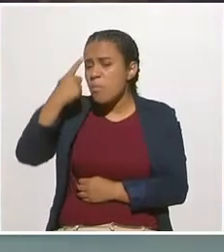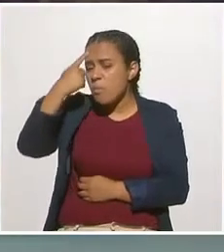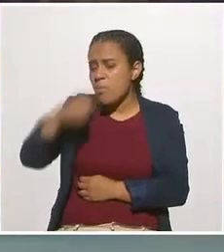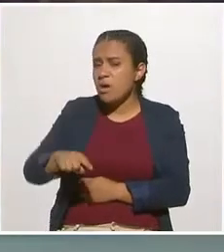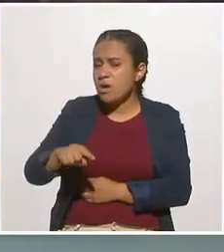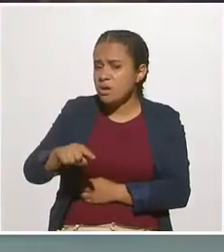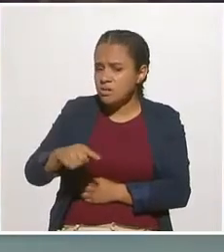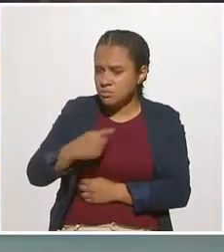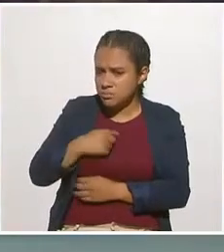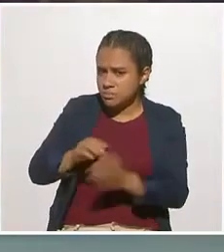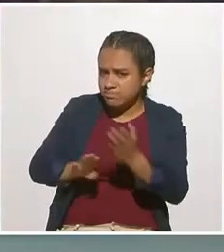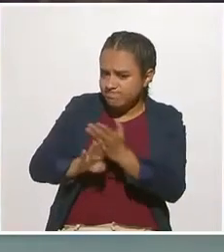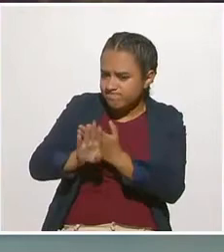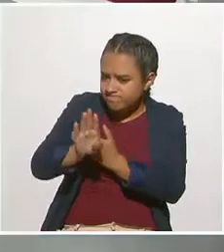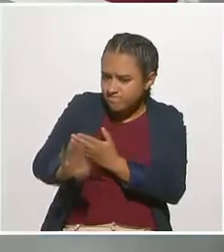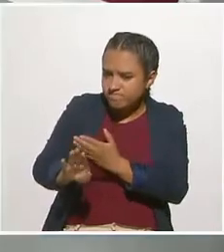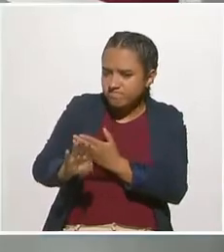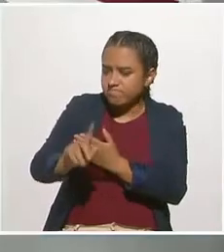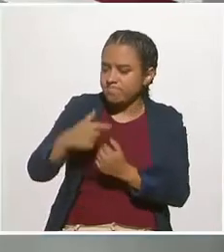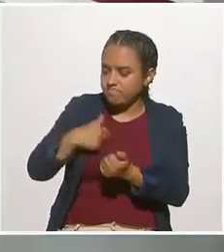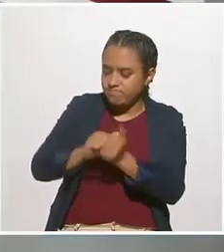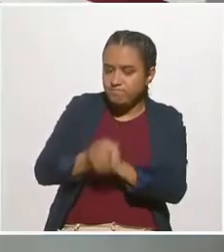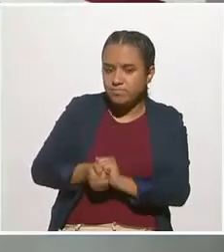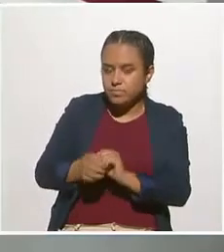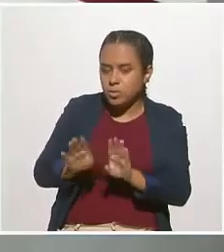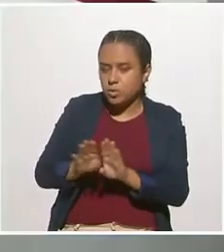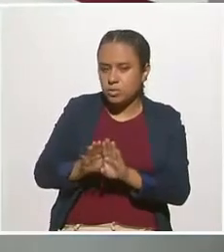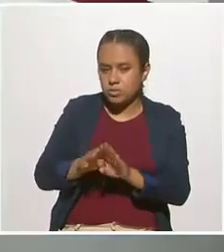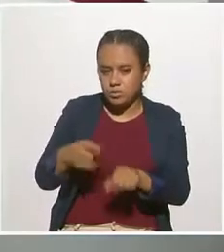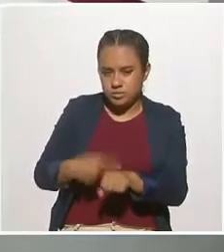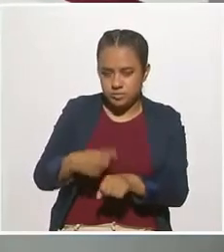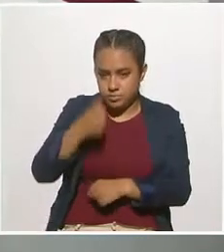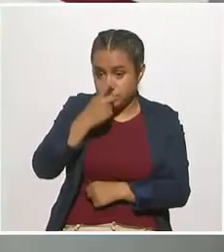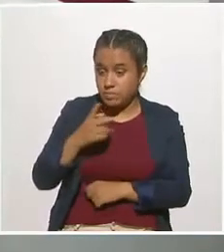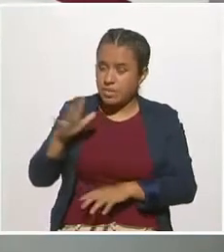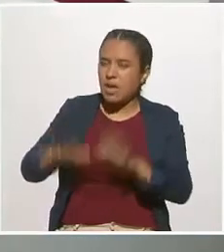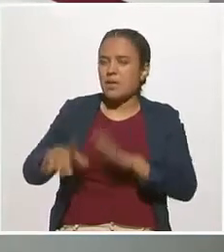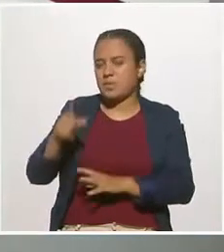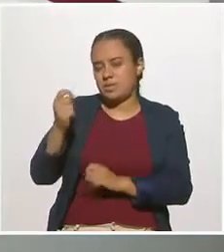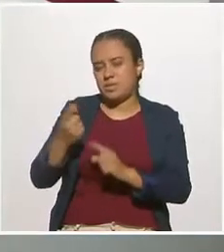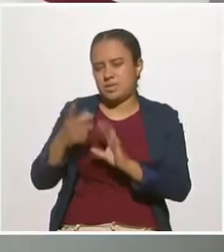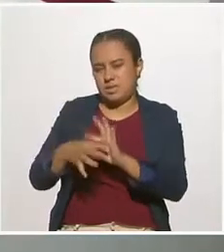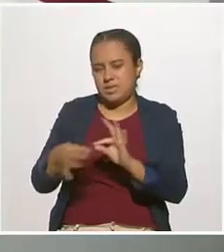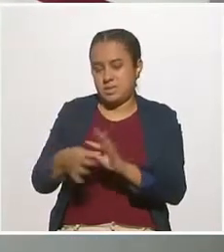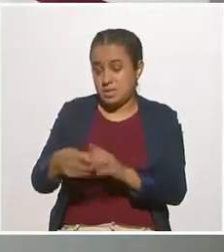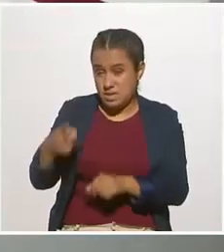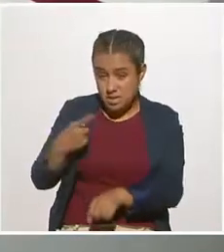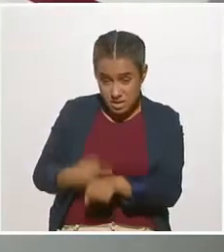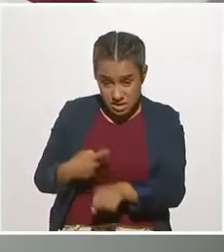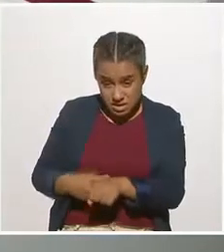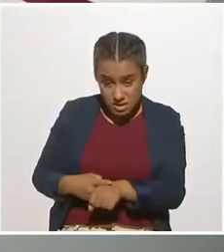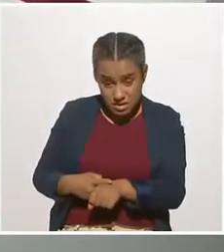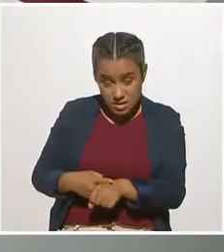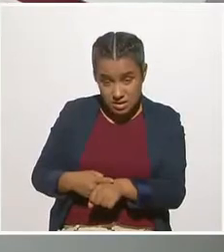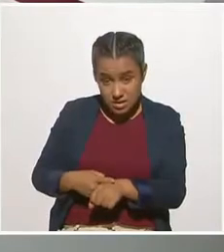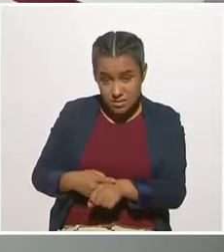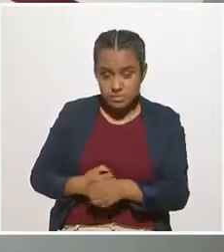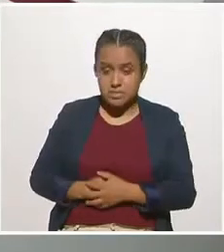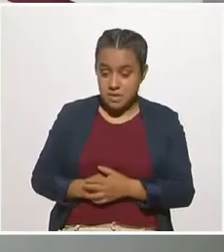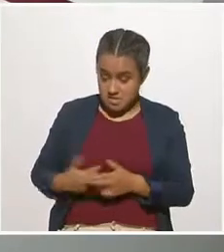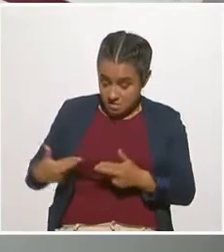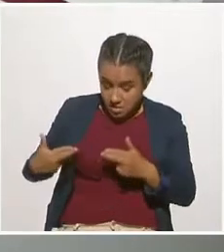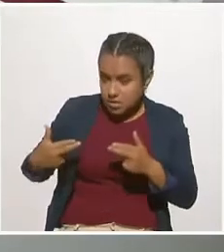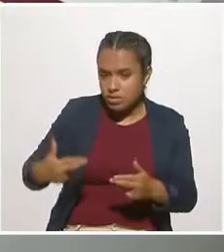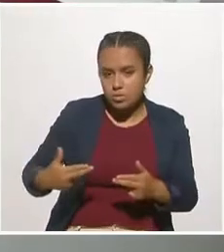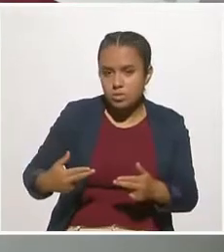a esta enfermedad? Porque decían también en muchas ocasiones, la enfermedad no se hereda, lo que se hereda son los